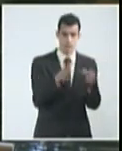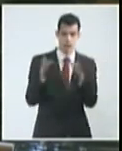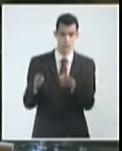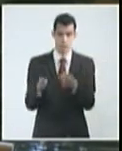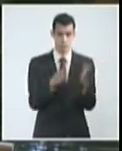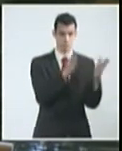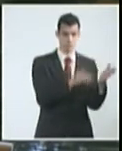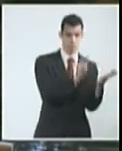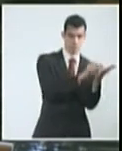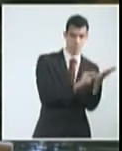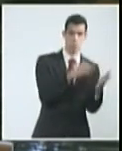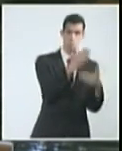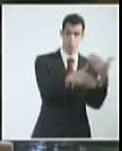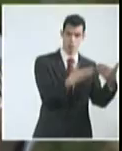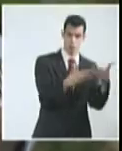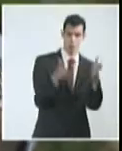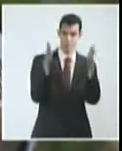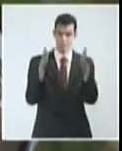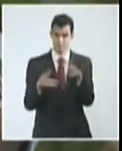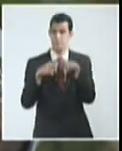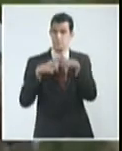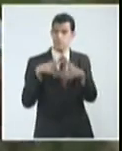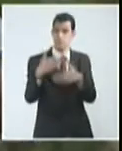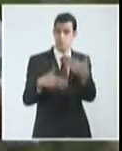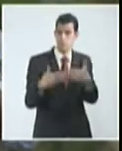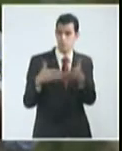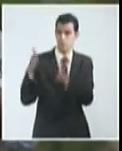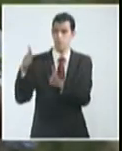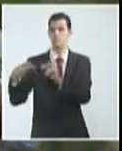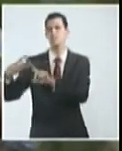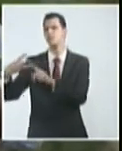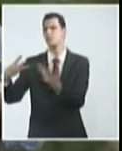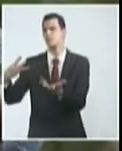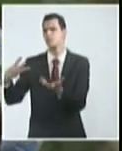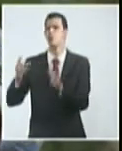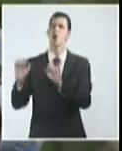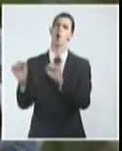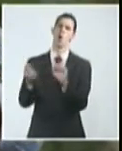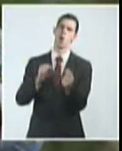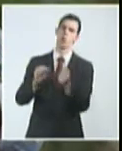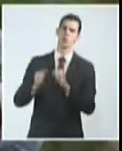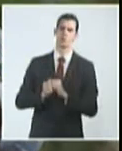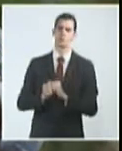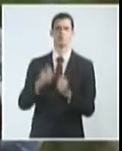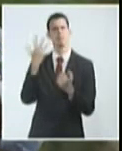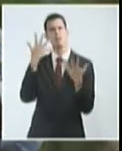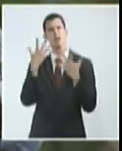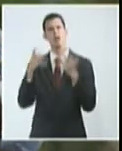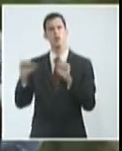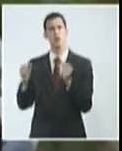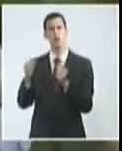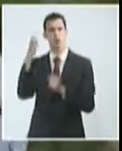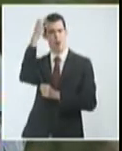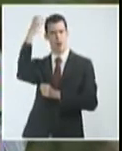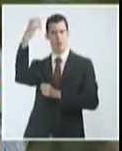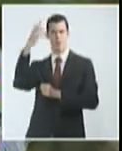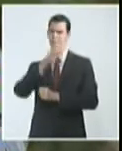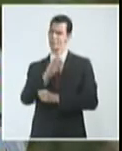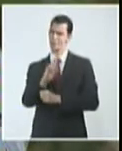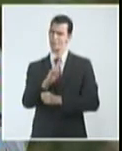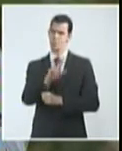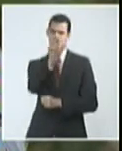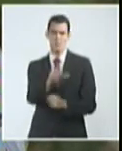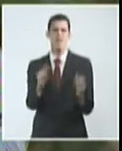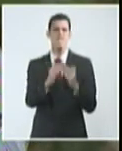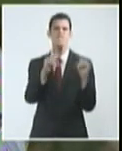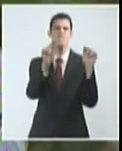tenga calidad. Si dejamos de hacer las cosas mal hechas, la responsabilidad las tenemos los propios vecinos. Por lo tanto, yo